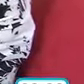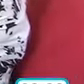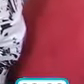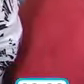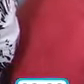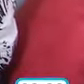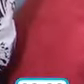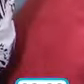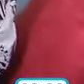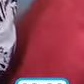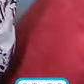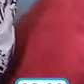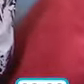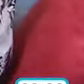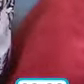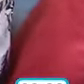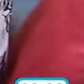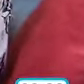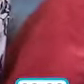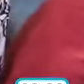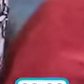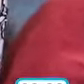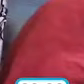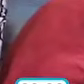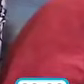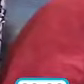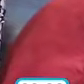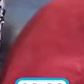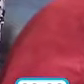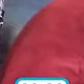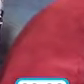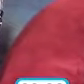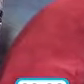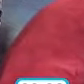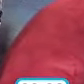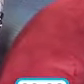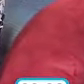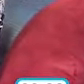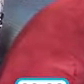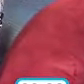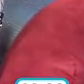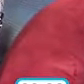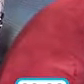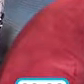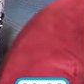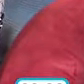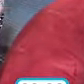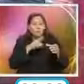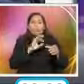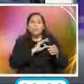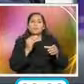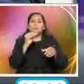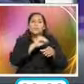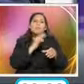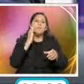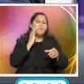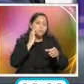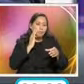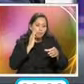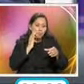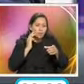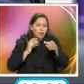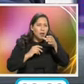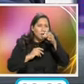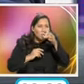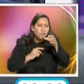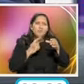delicioso y que da un sabor delicioso y súper, no sé, como muy hidratante. Y la otra le puedes poner una manzana. Te vas a ver ese jugo